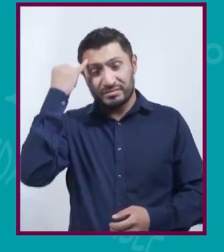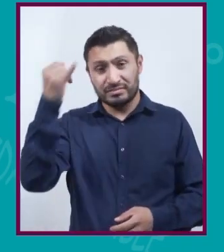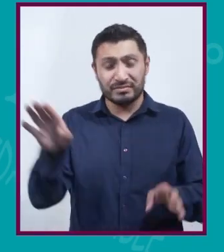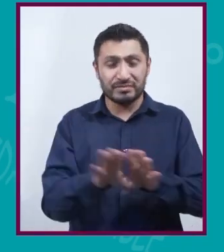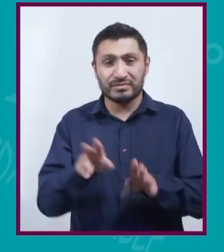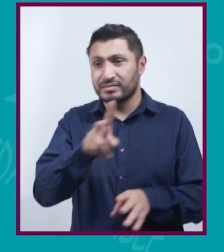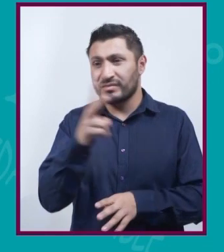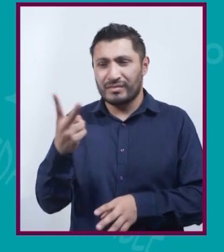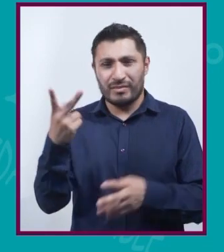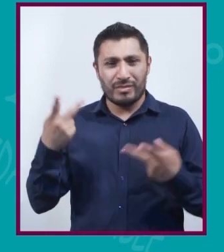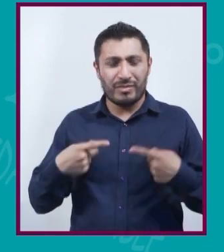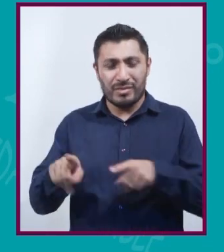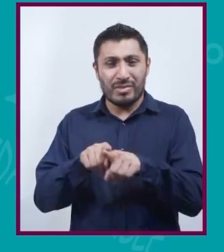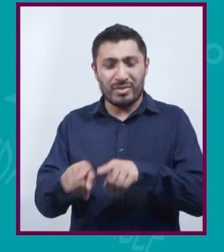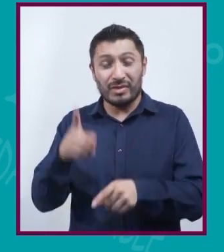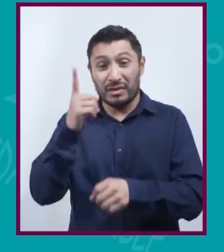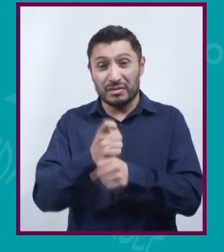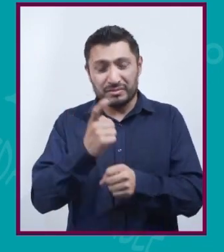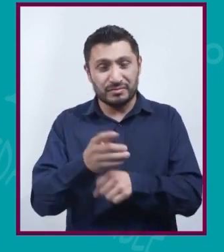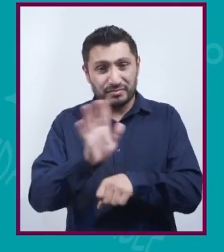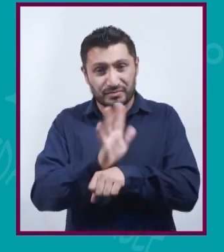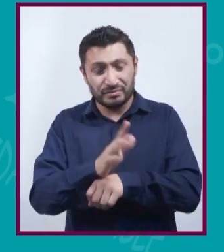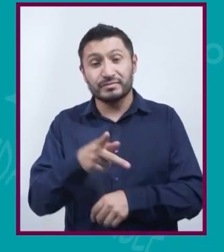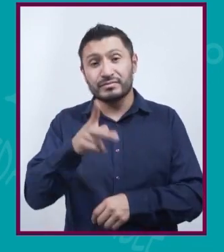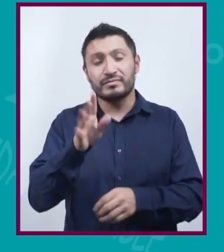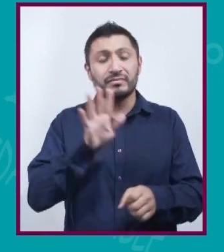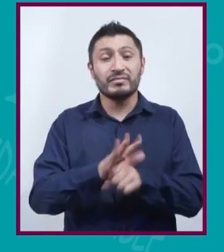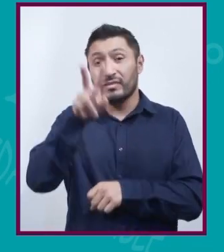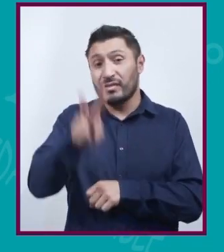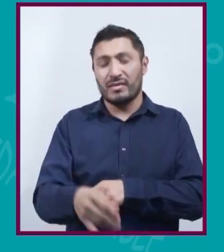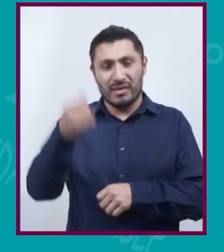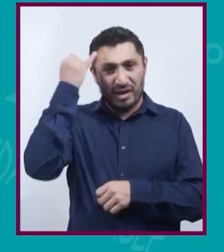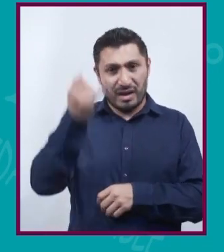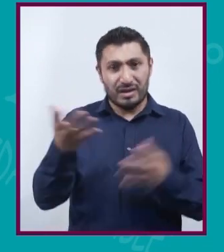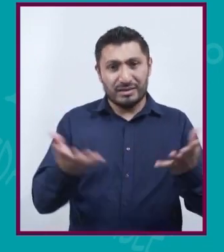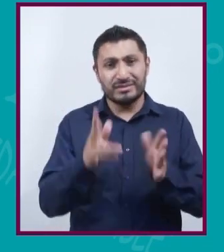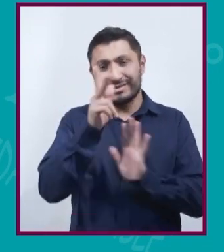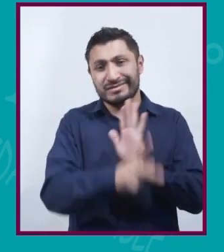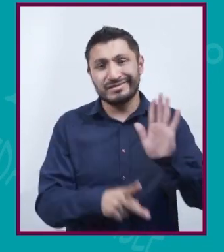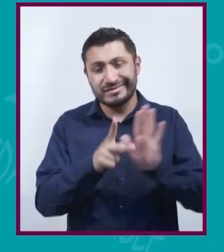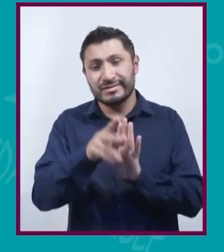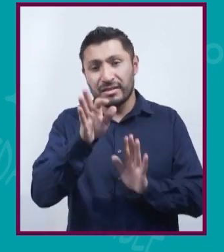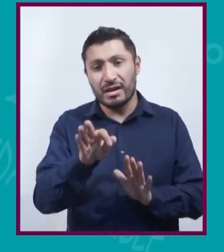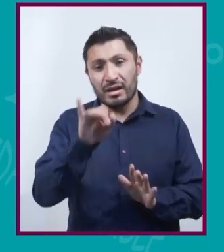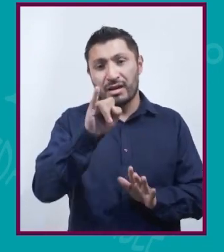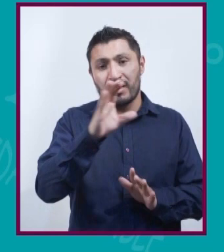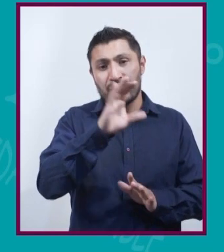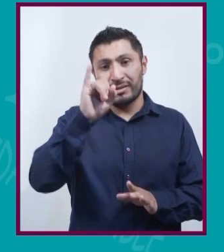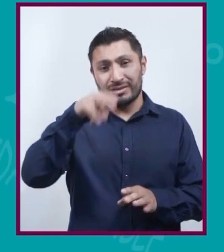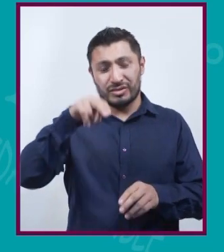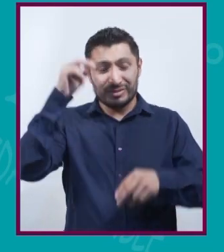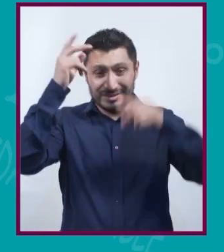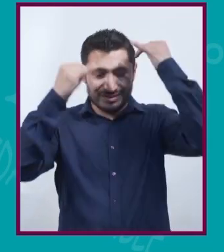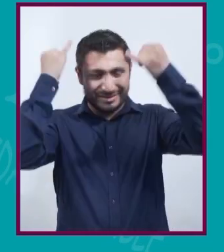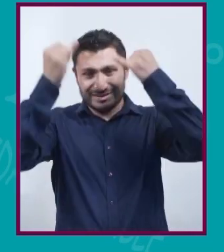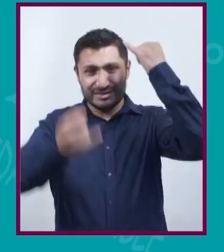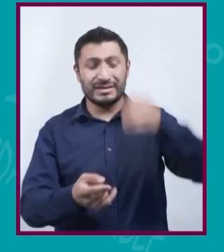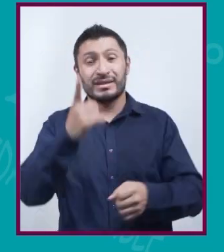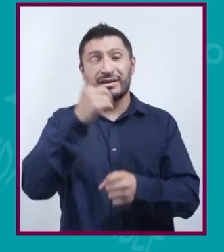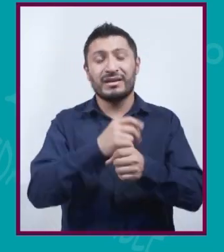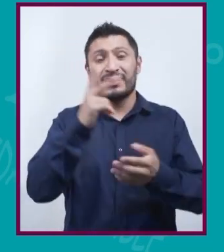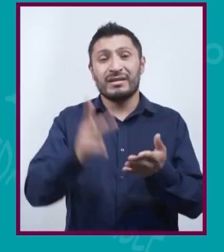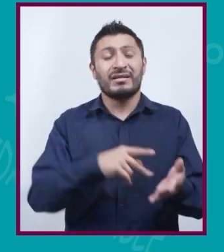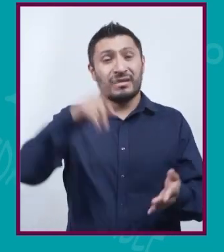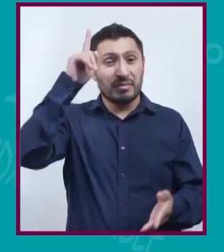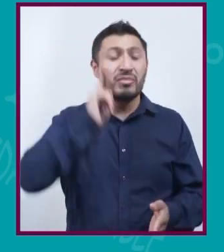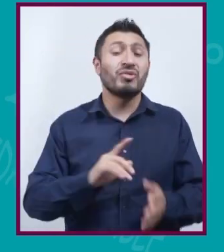ficción, pero en realidad a quien se le ocurrió la idea de hacer películas de ficción por primera vez fue a una mujer francesa